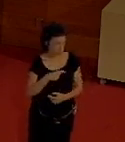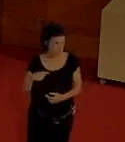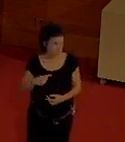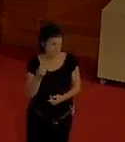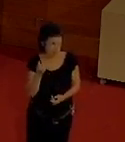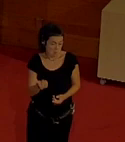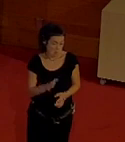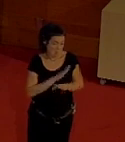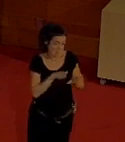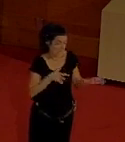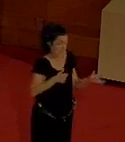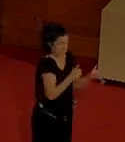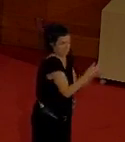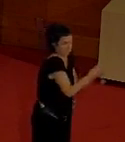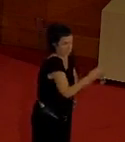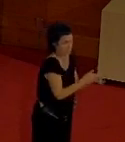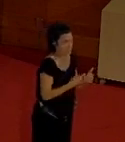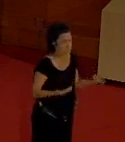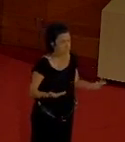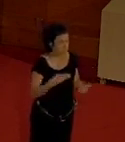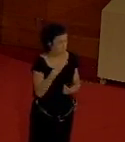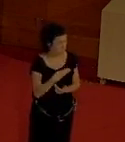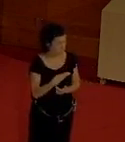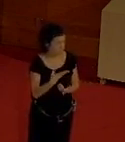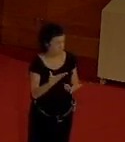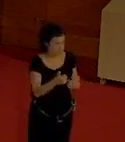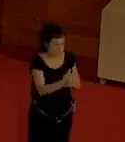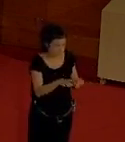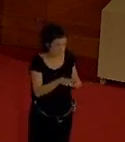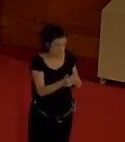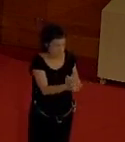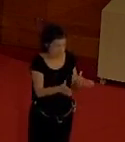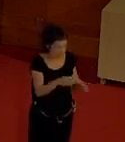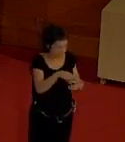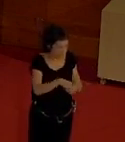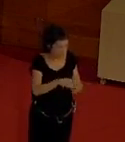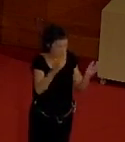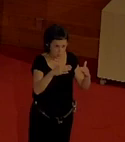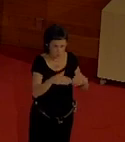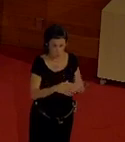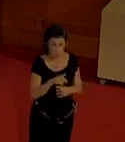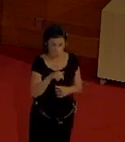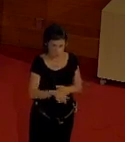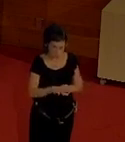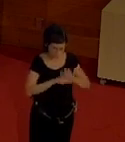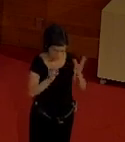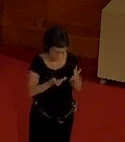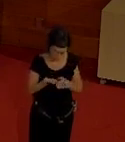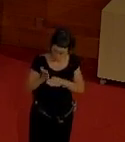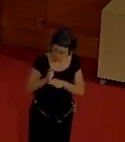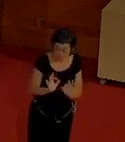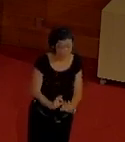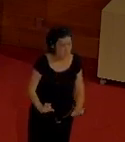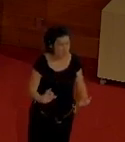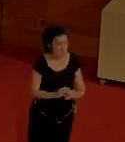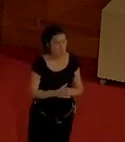bricks por lo tanto son una caja sin contenido el sur global no representa absolutamente nada o sea yo entiendo quien